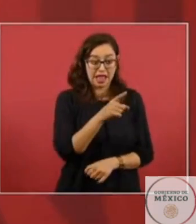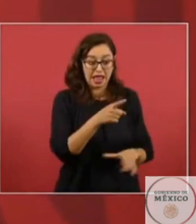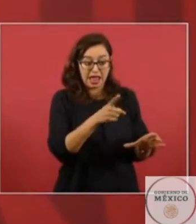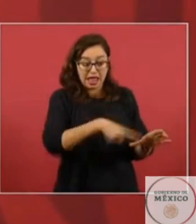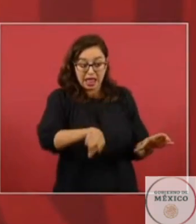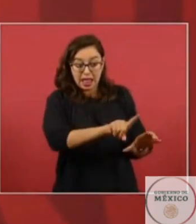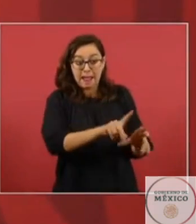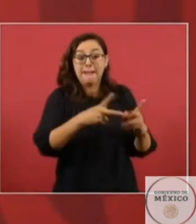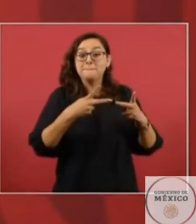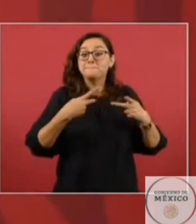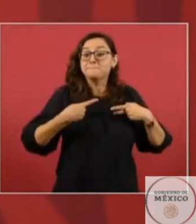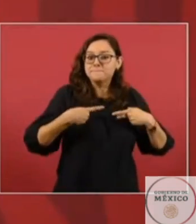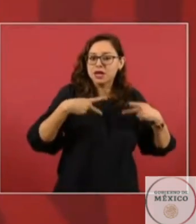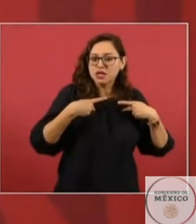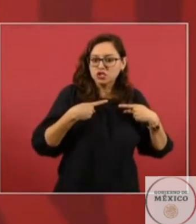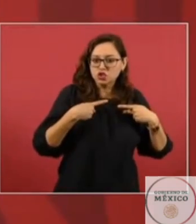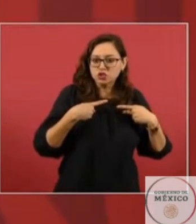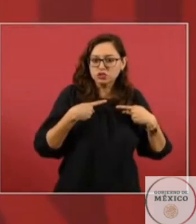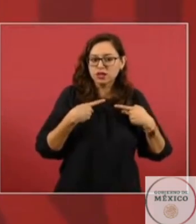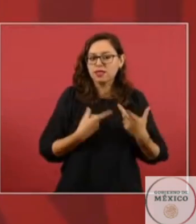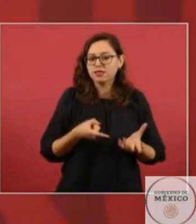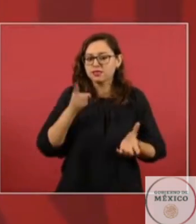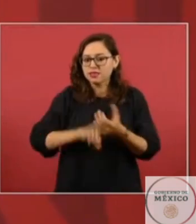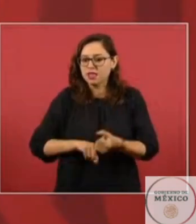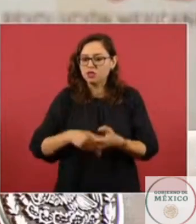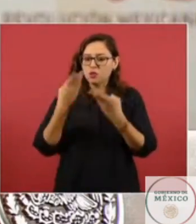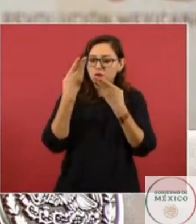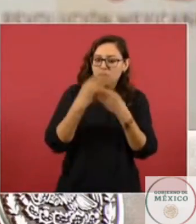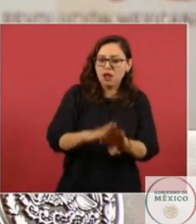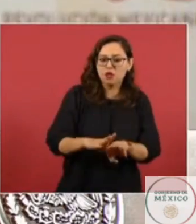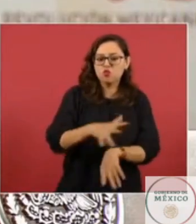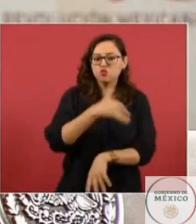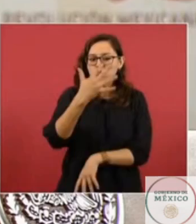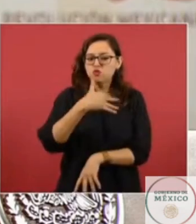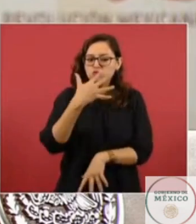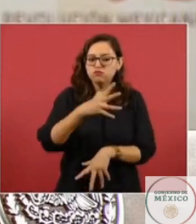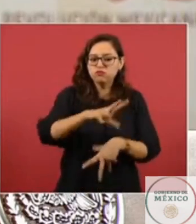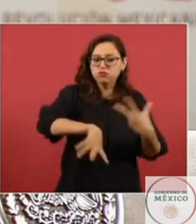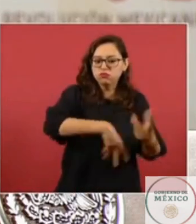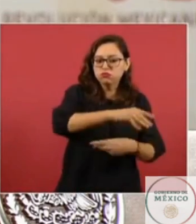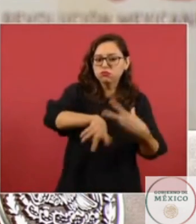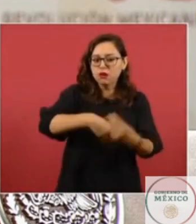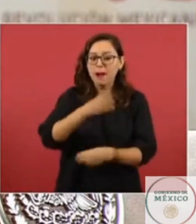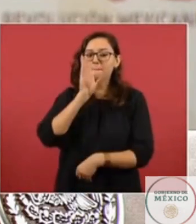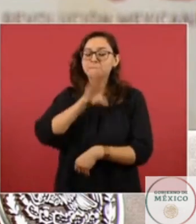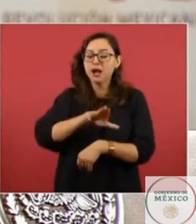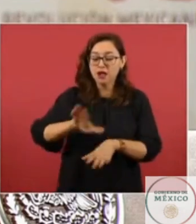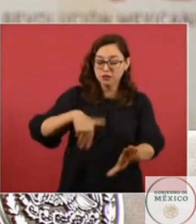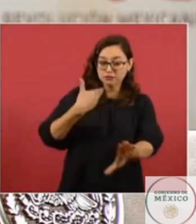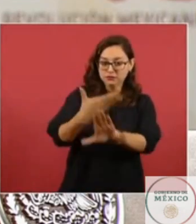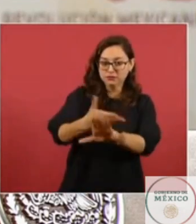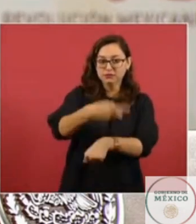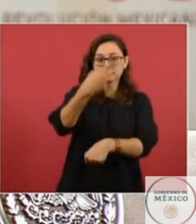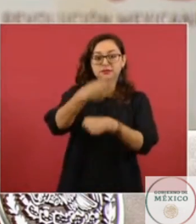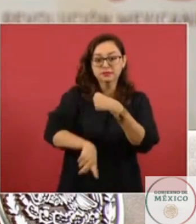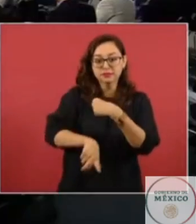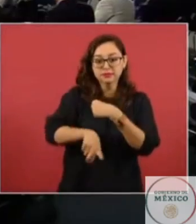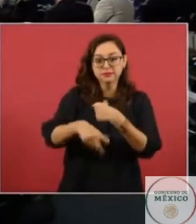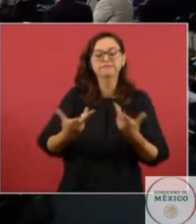Hay algo de eso, pero no es así. La UIF no congela cuentas, congela